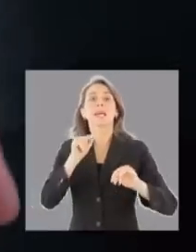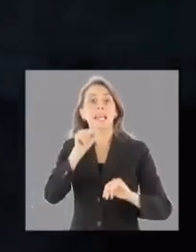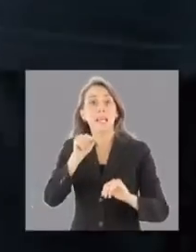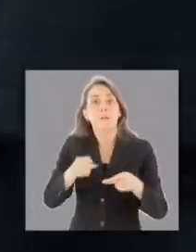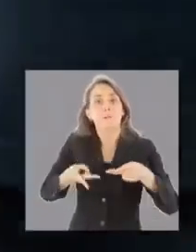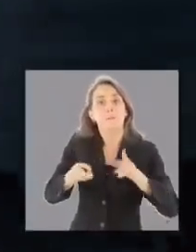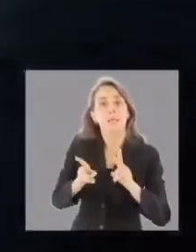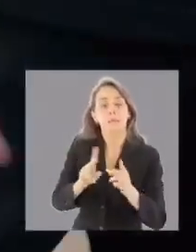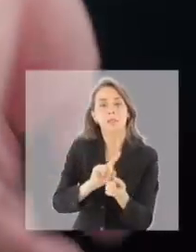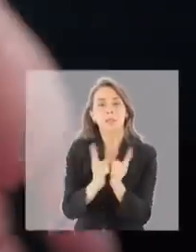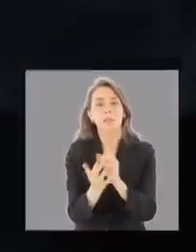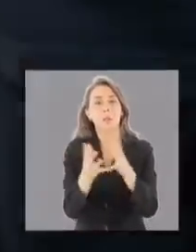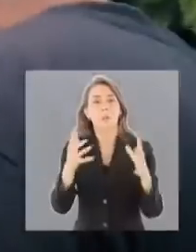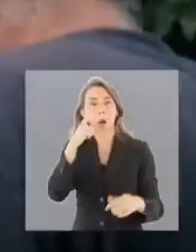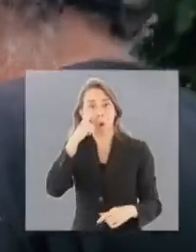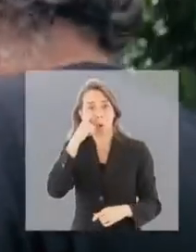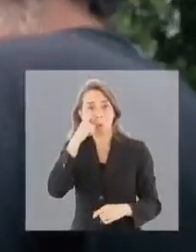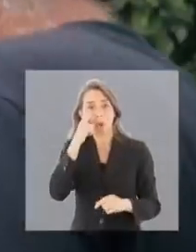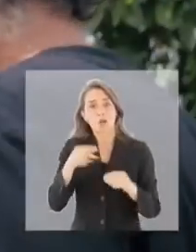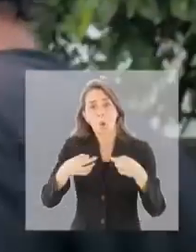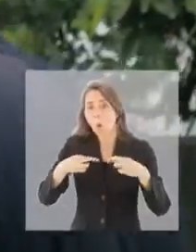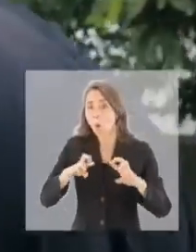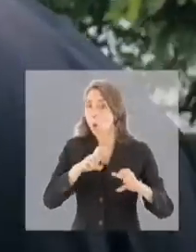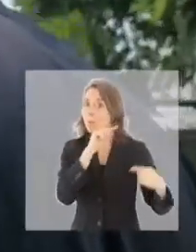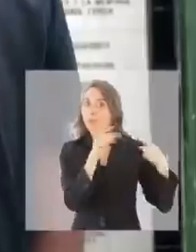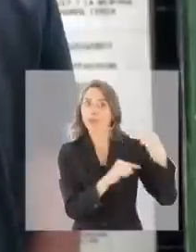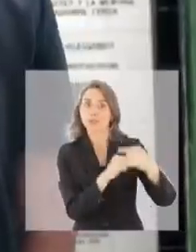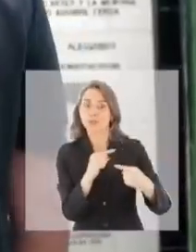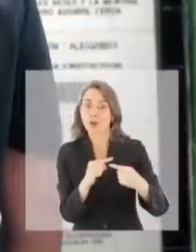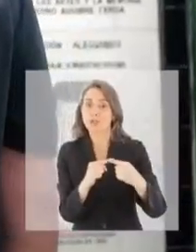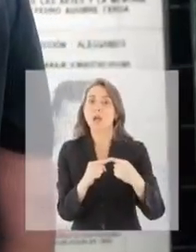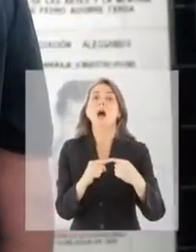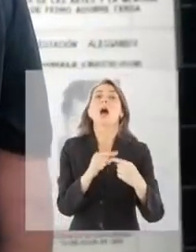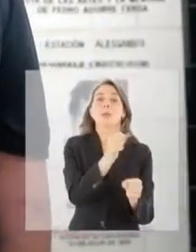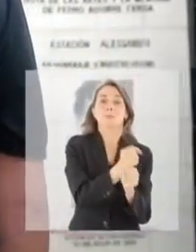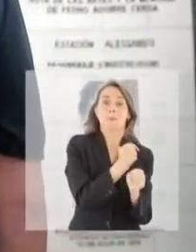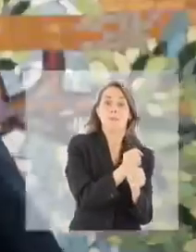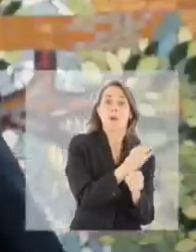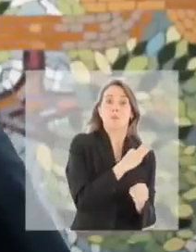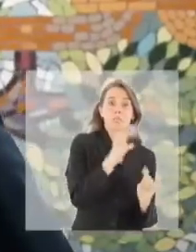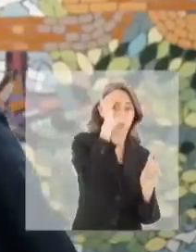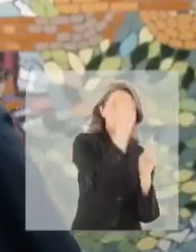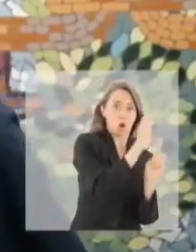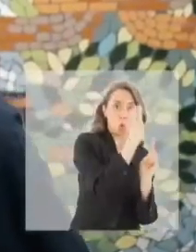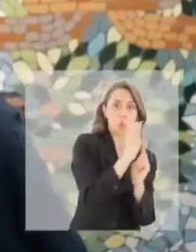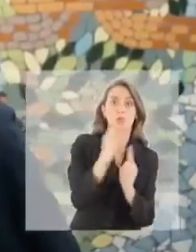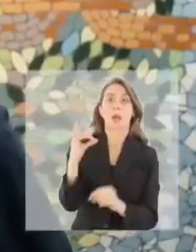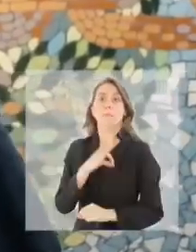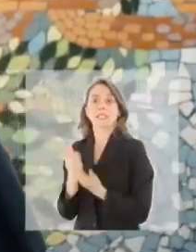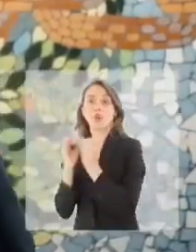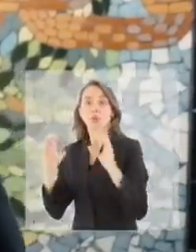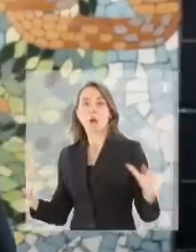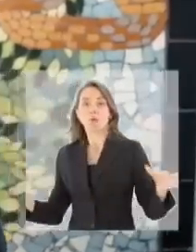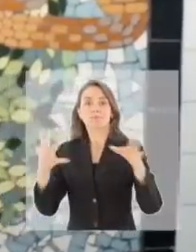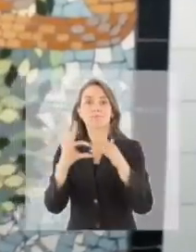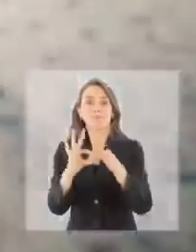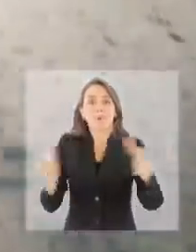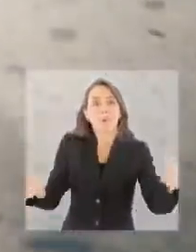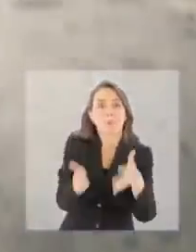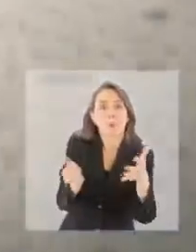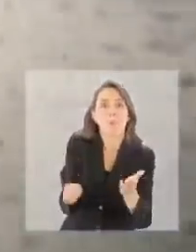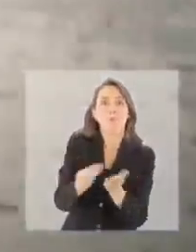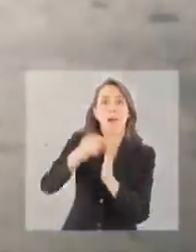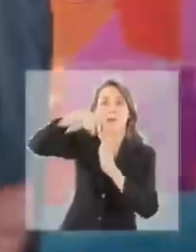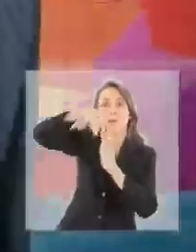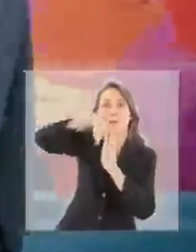autonomía. Y además nos permite hacernos más humanos. Vemos una oportunidad histórica de combinar el trabajo del Ministerio de las Culturas y